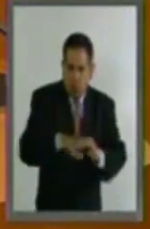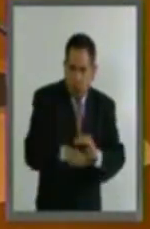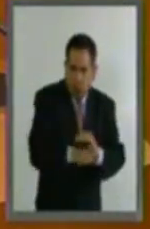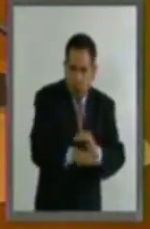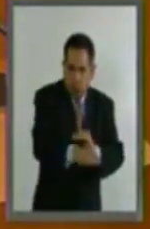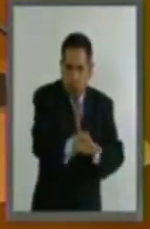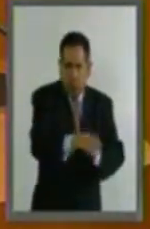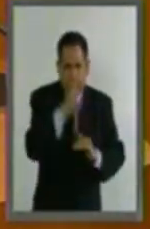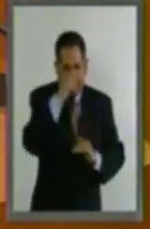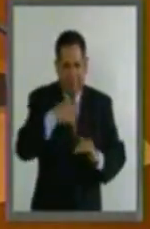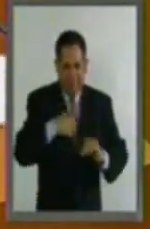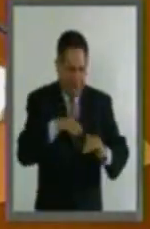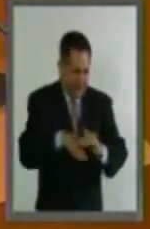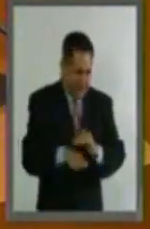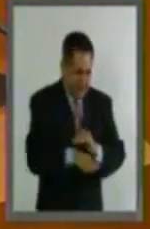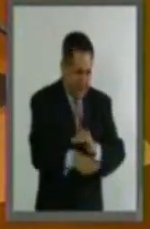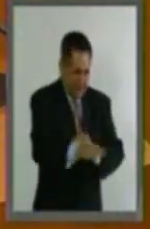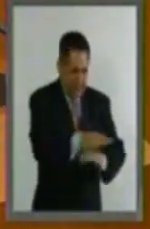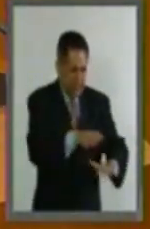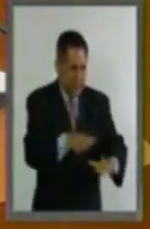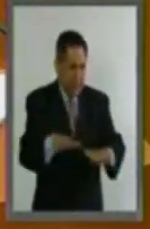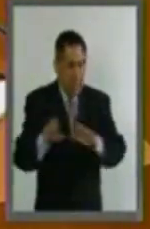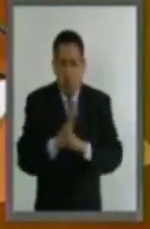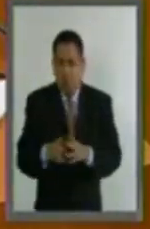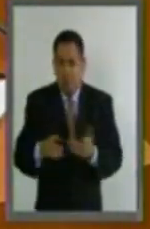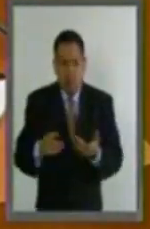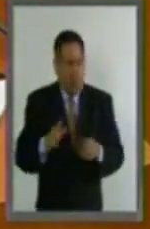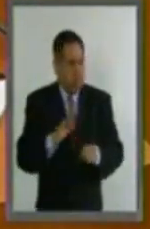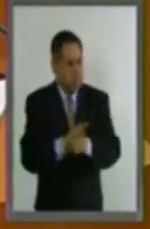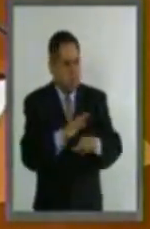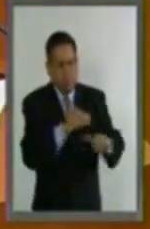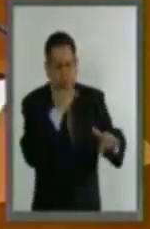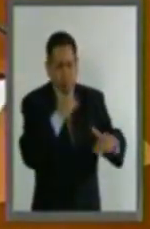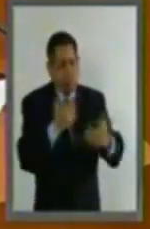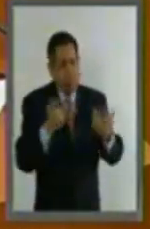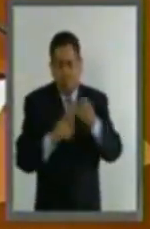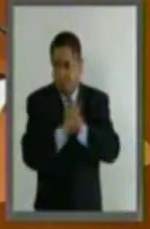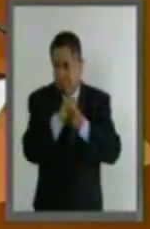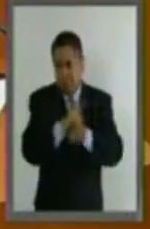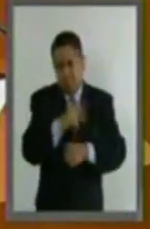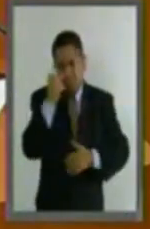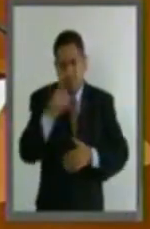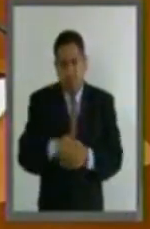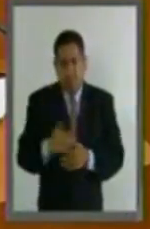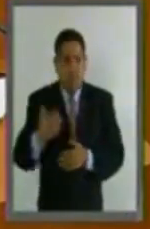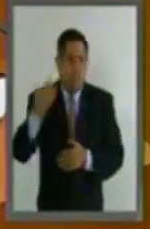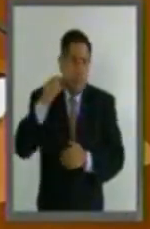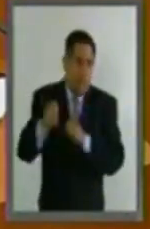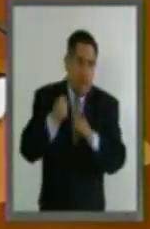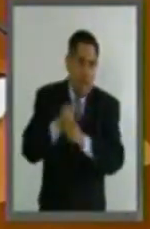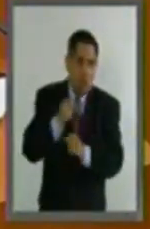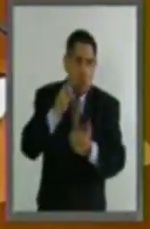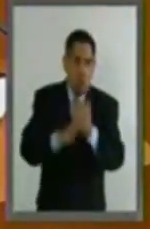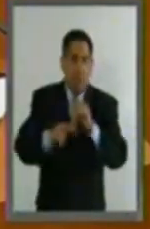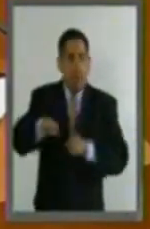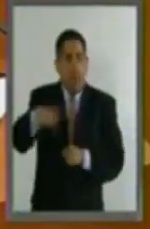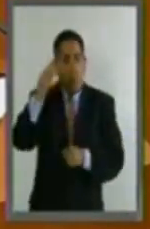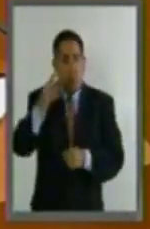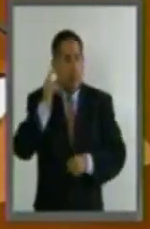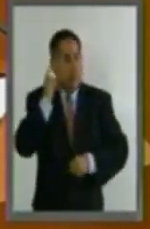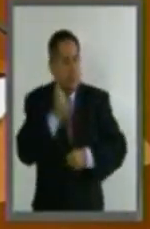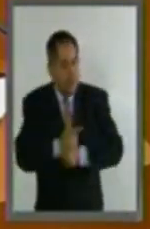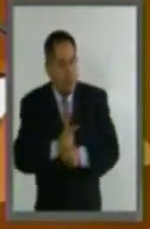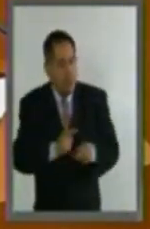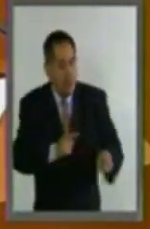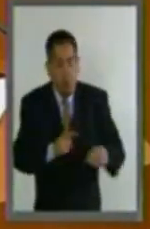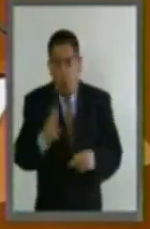a la capital del país en una situación de vulnerabilidad. Desde el año 2014 se identificó que